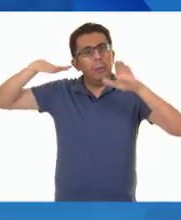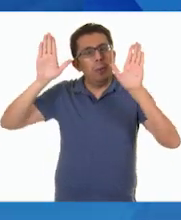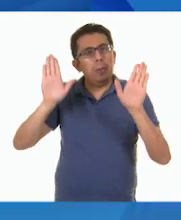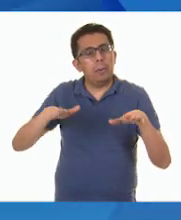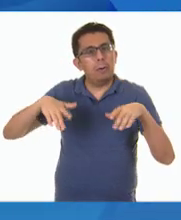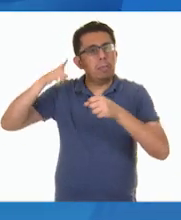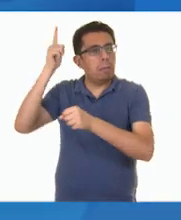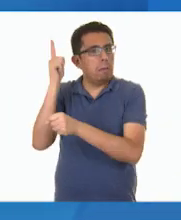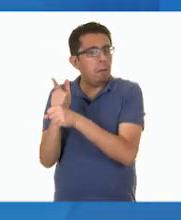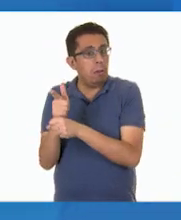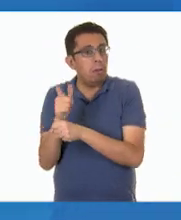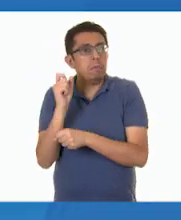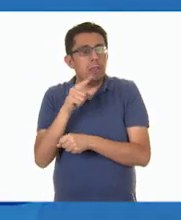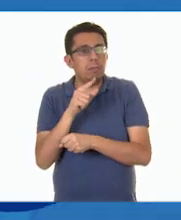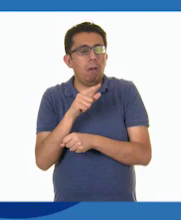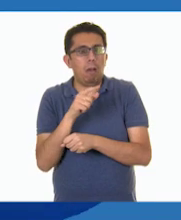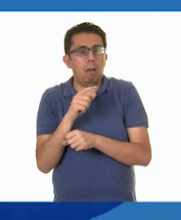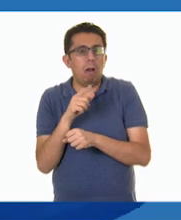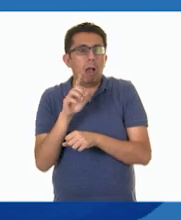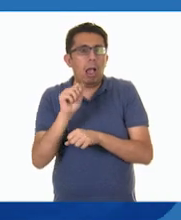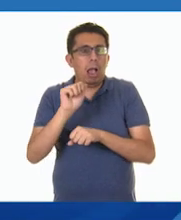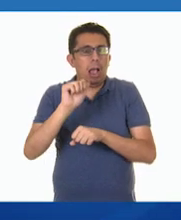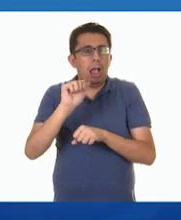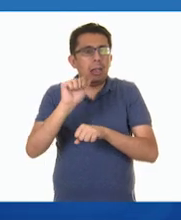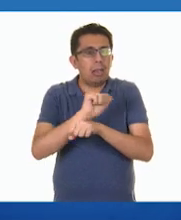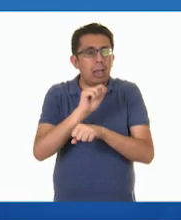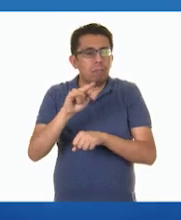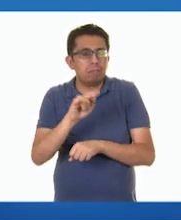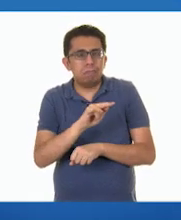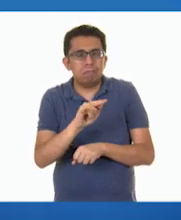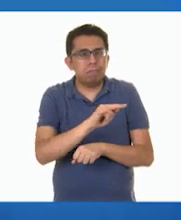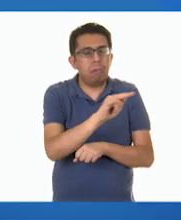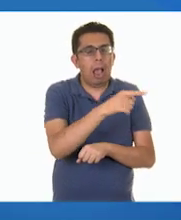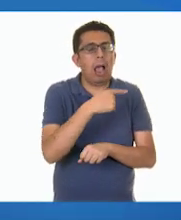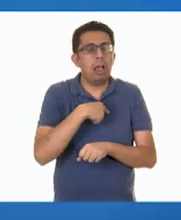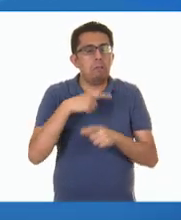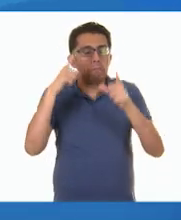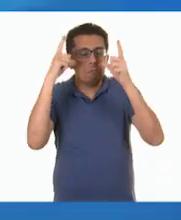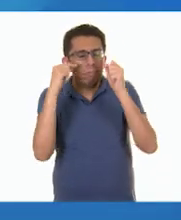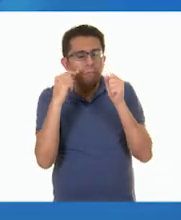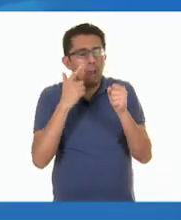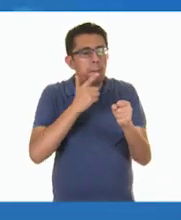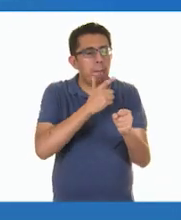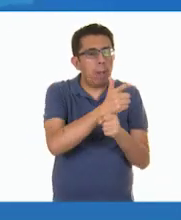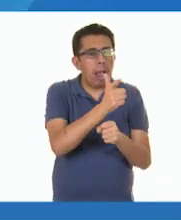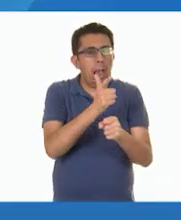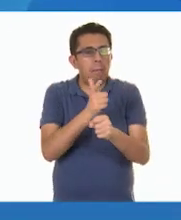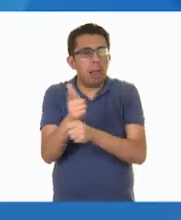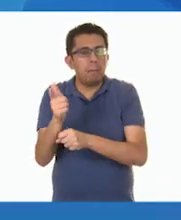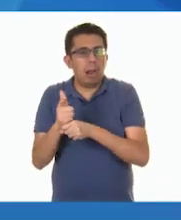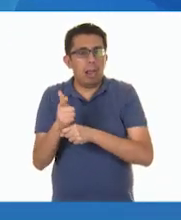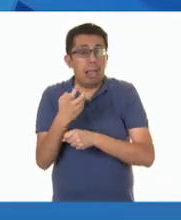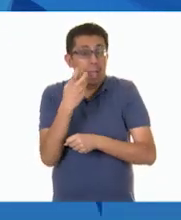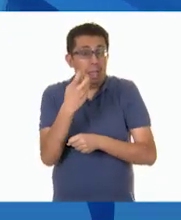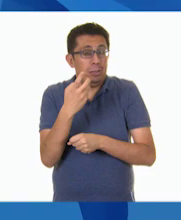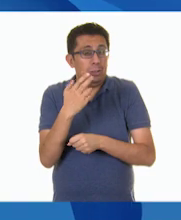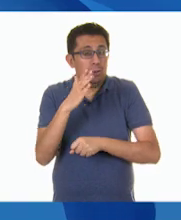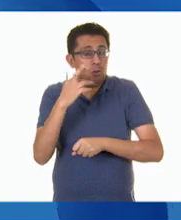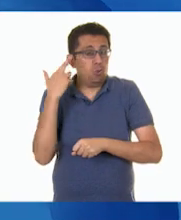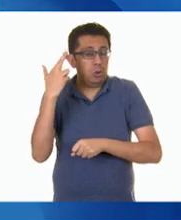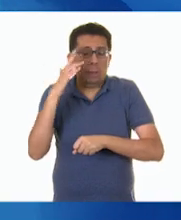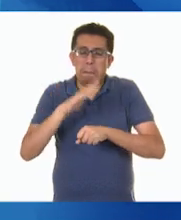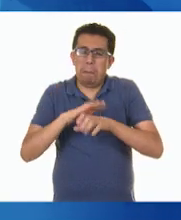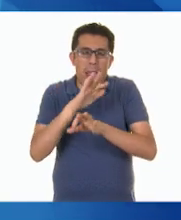o puede pasar un carro. Entonces puedo adivinar con los ojos cerrados qué es lo que está sucediendo a mi alrededor. El sonido para mí es lo más importante